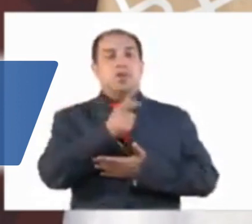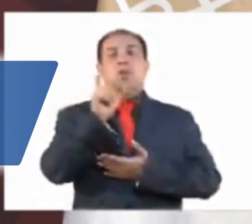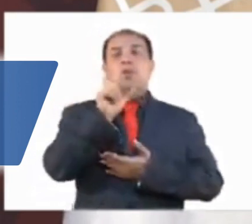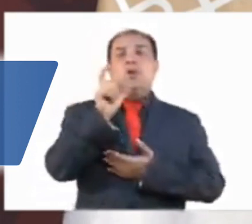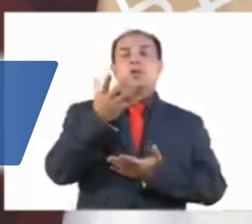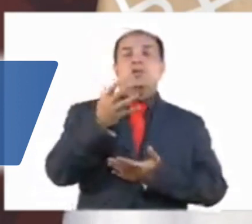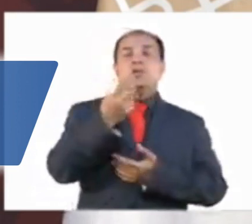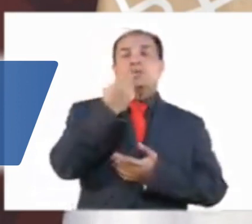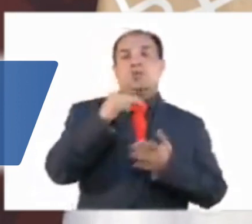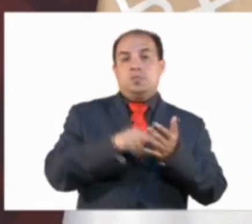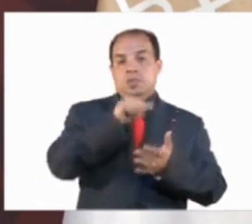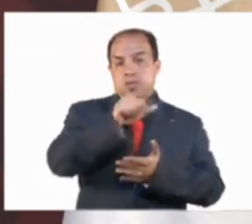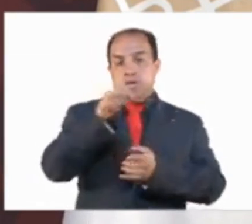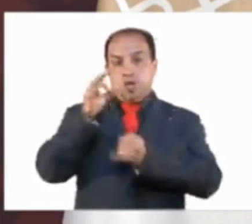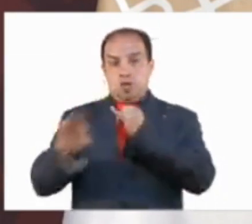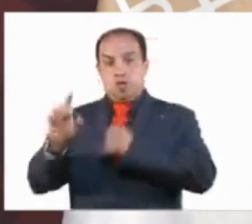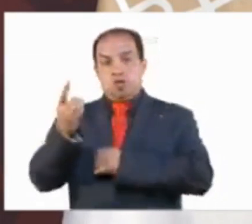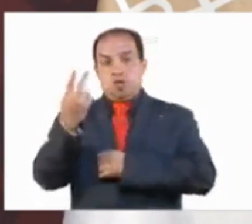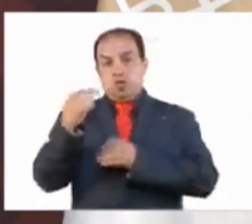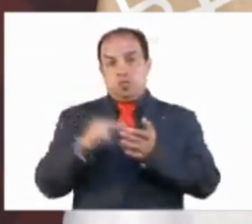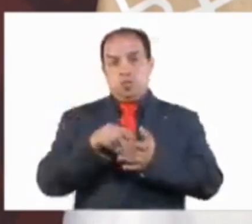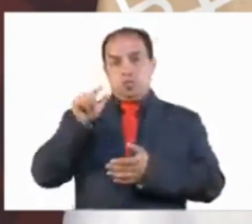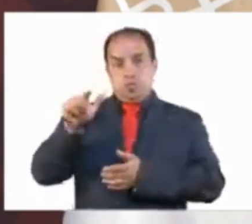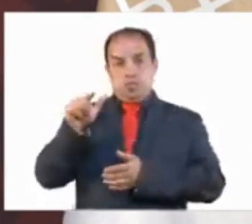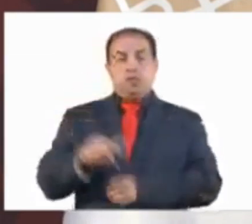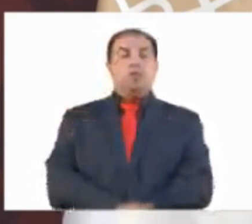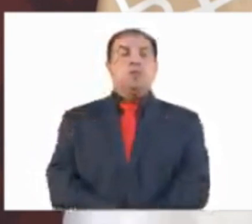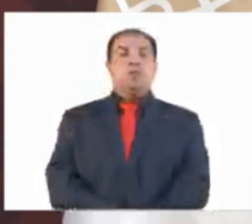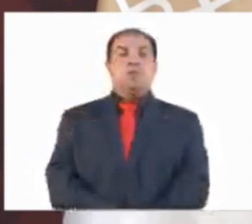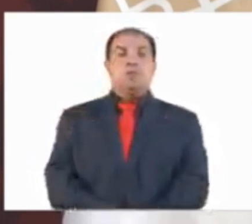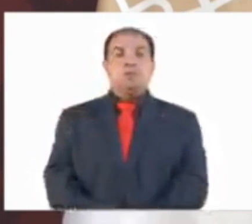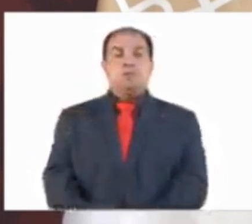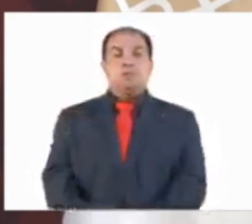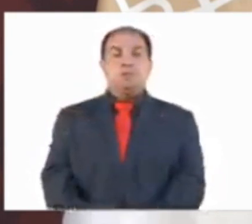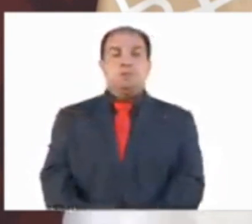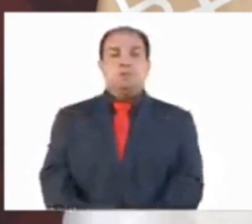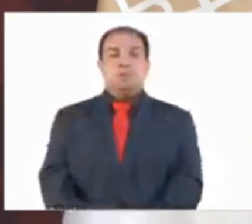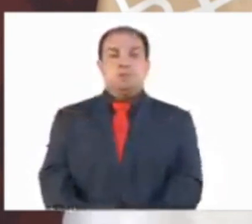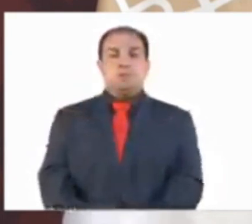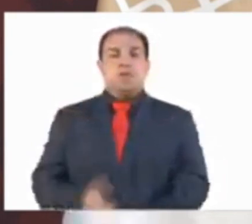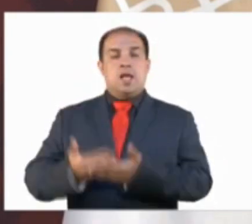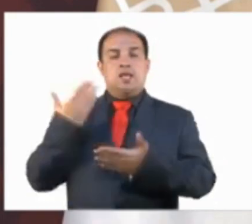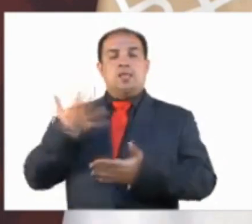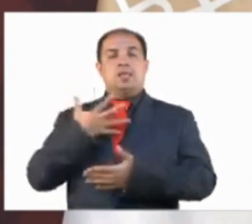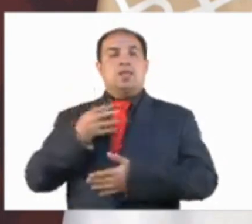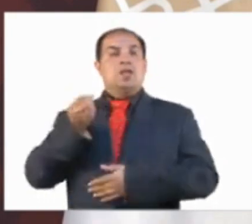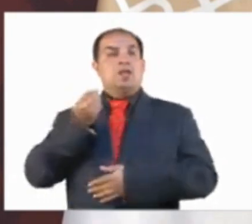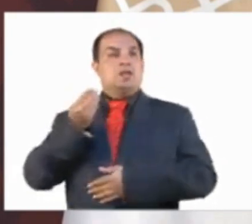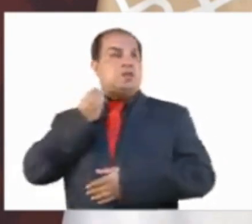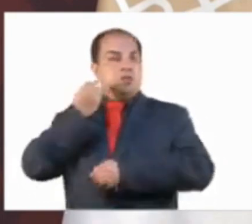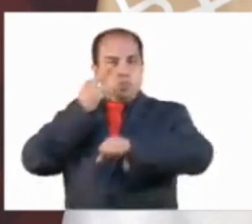2016 y la última en diciembre del 2017 con lo que entonces era la Procuraduría